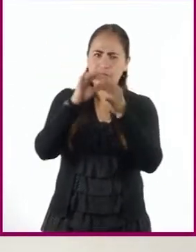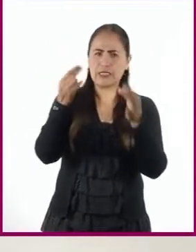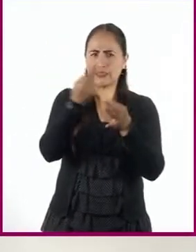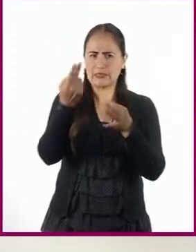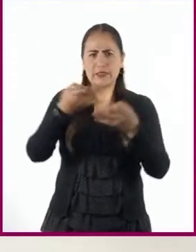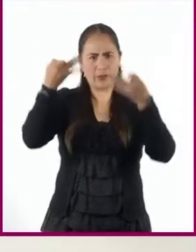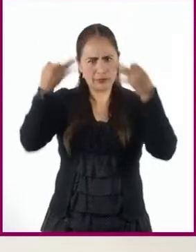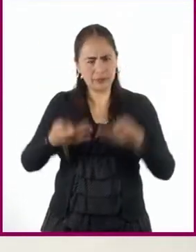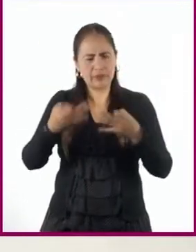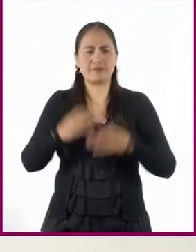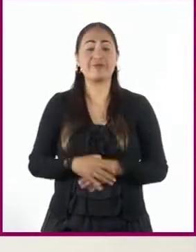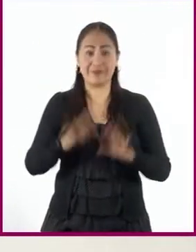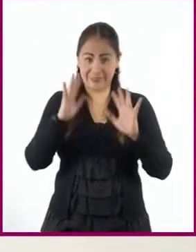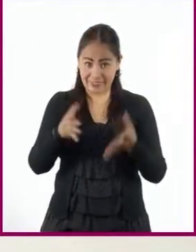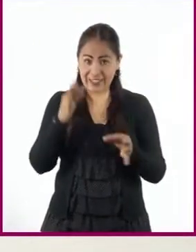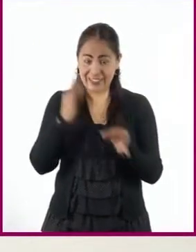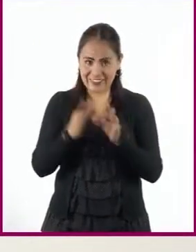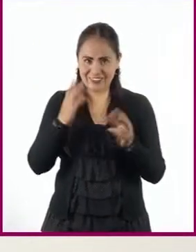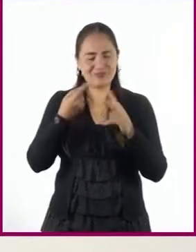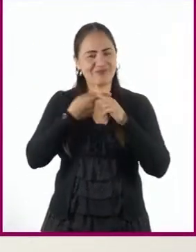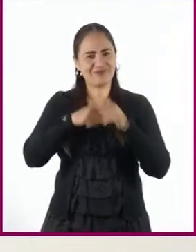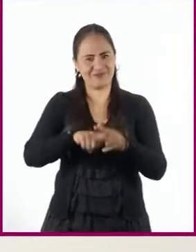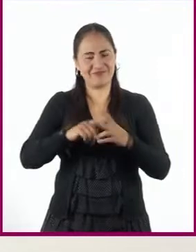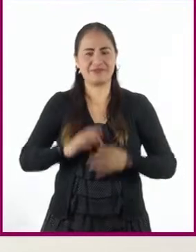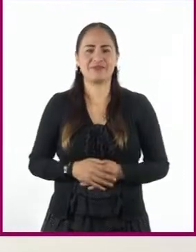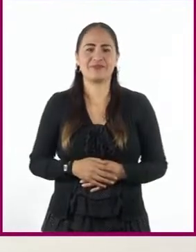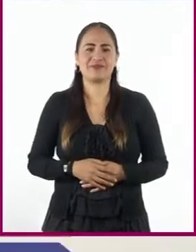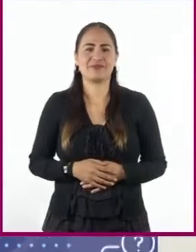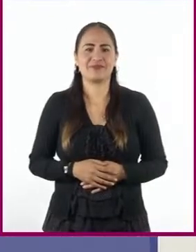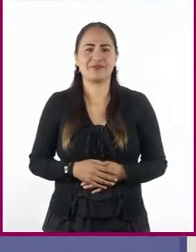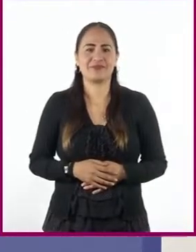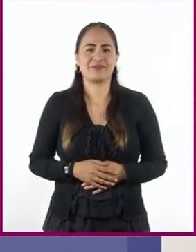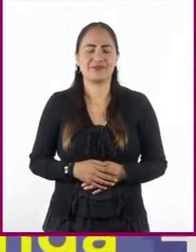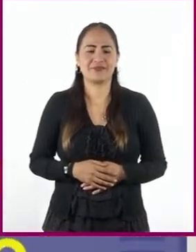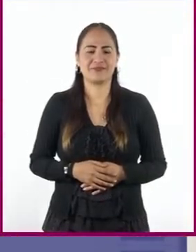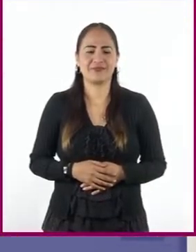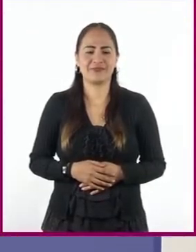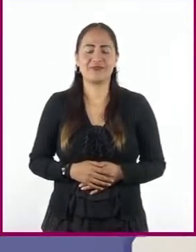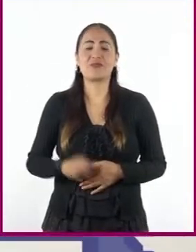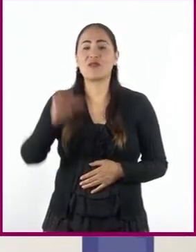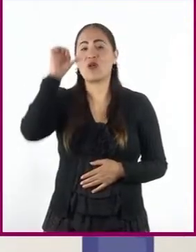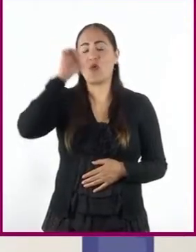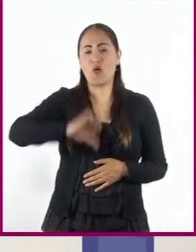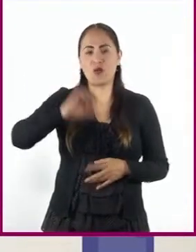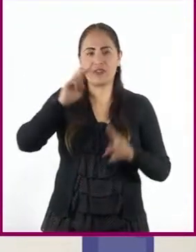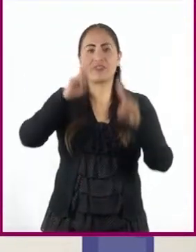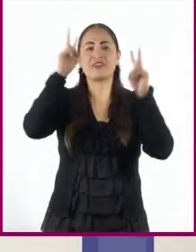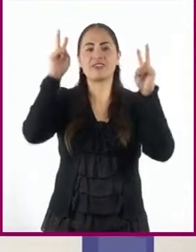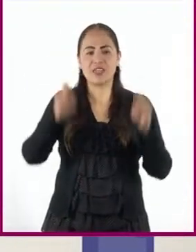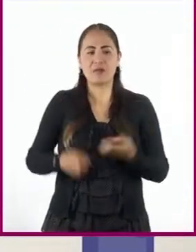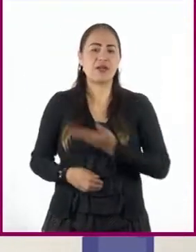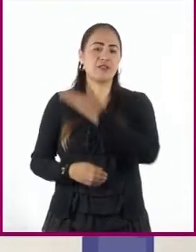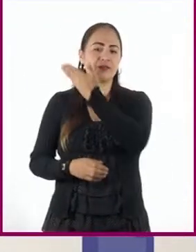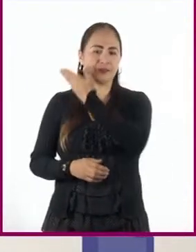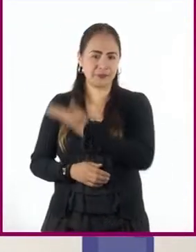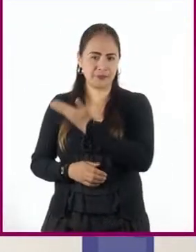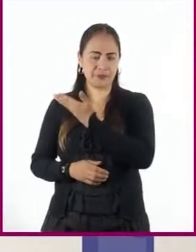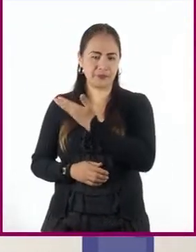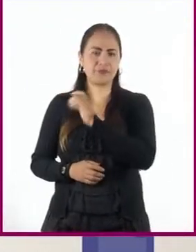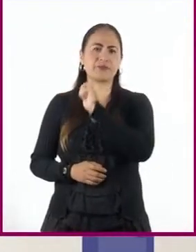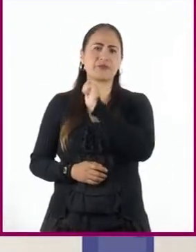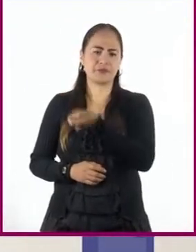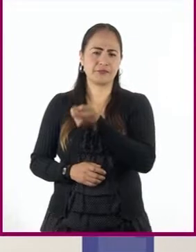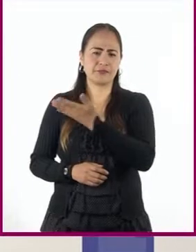listas? ¡Muy bien! ¡Iniciemos! Esta sesión, trataremos del aprendizaje esperado,